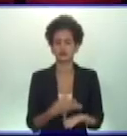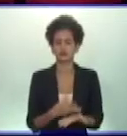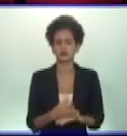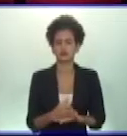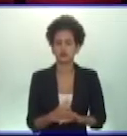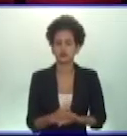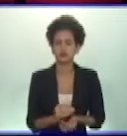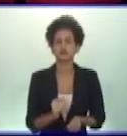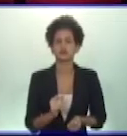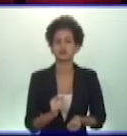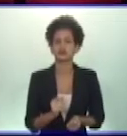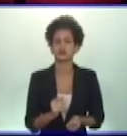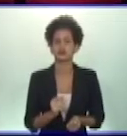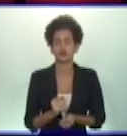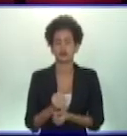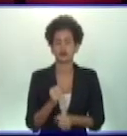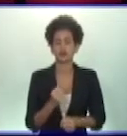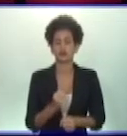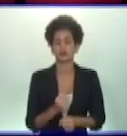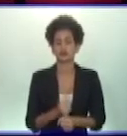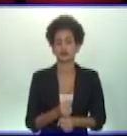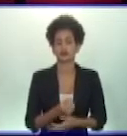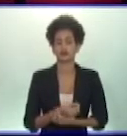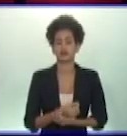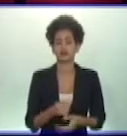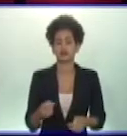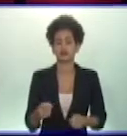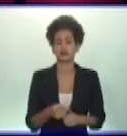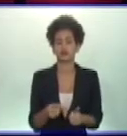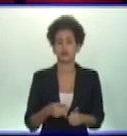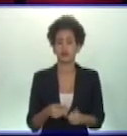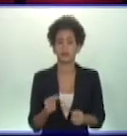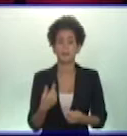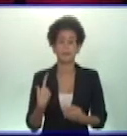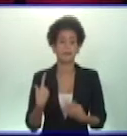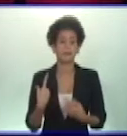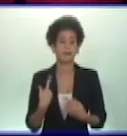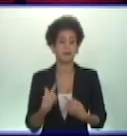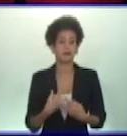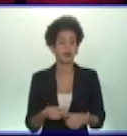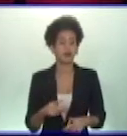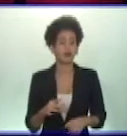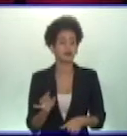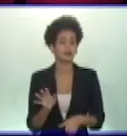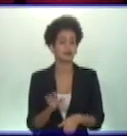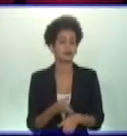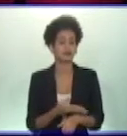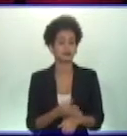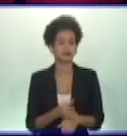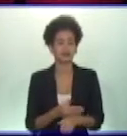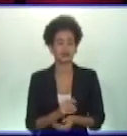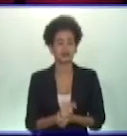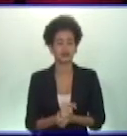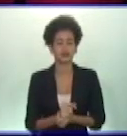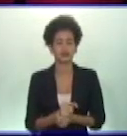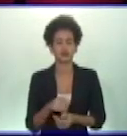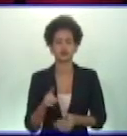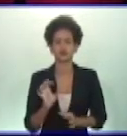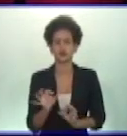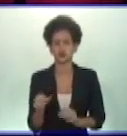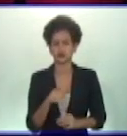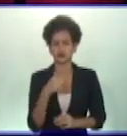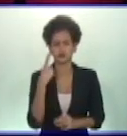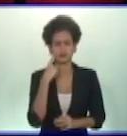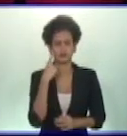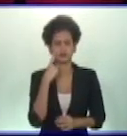dominio de magnitudes, pero con una magnitud distinta que, a pesar que ustedes la conocen y la